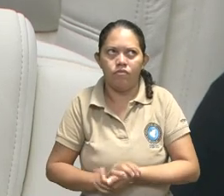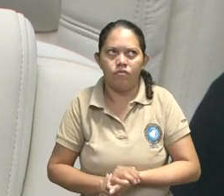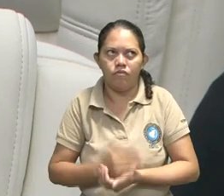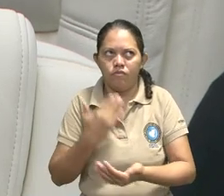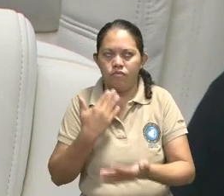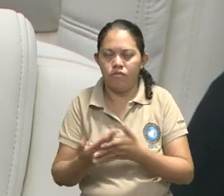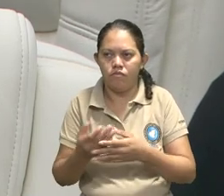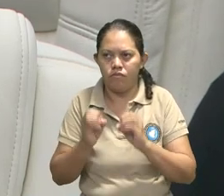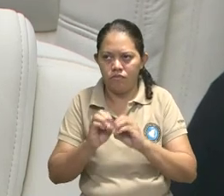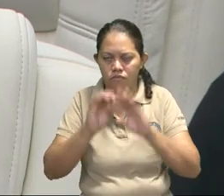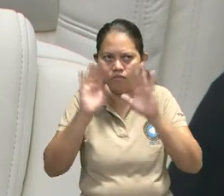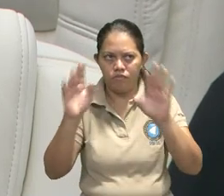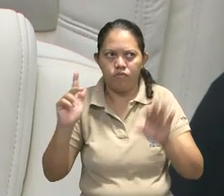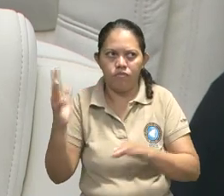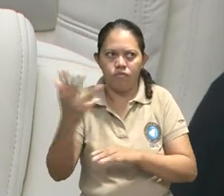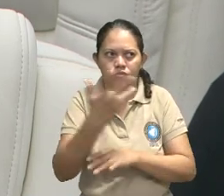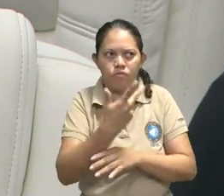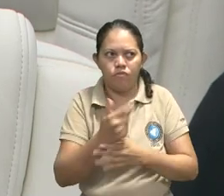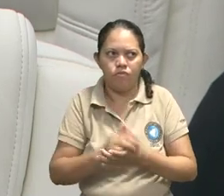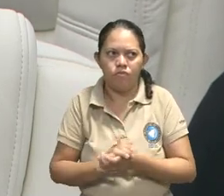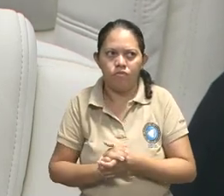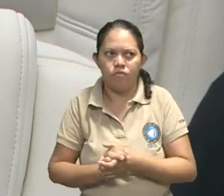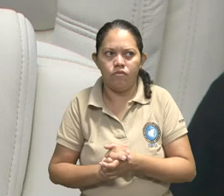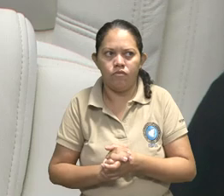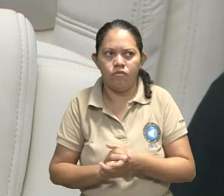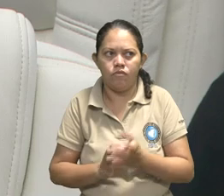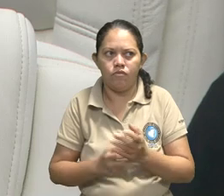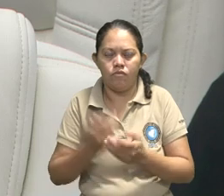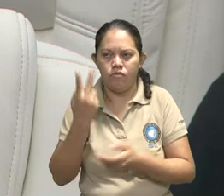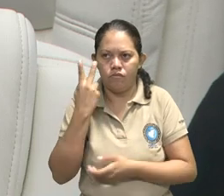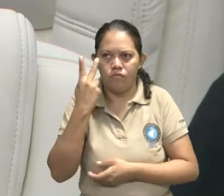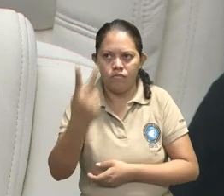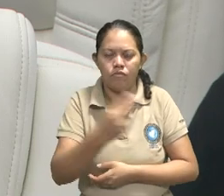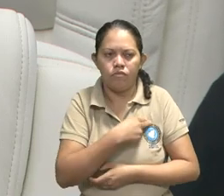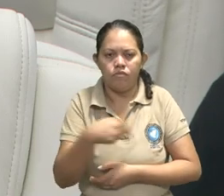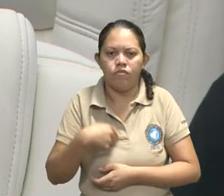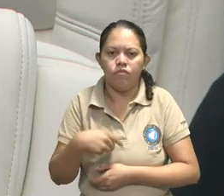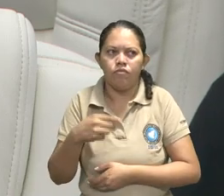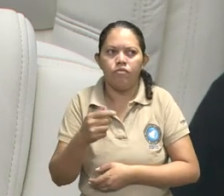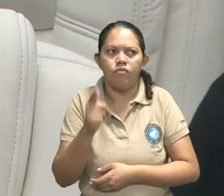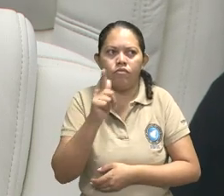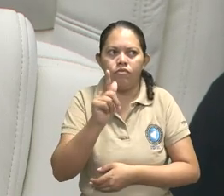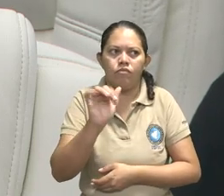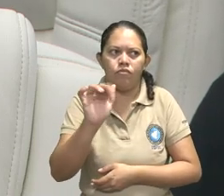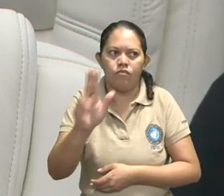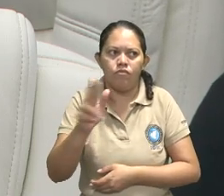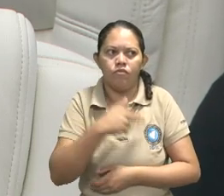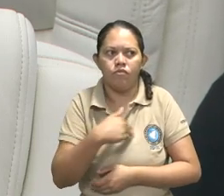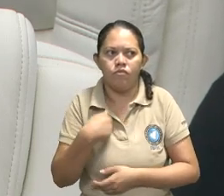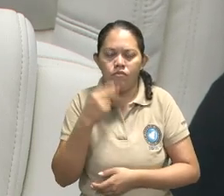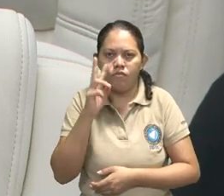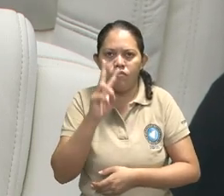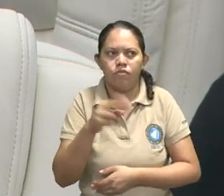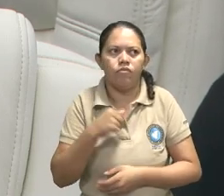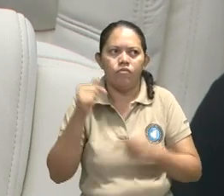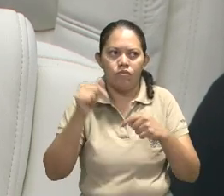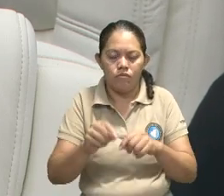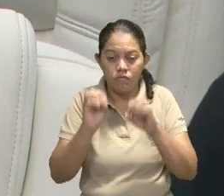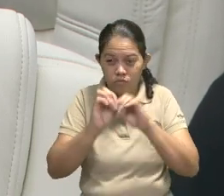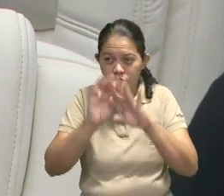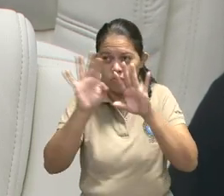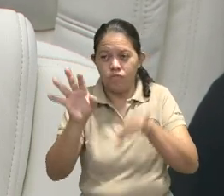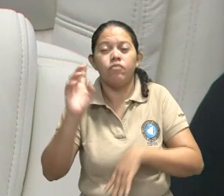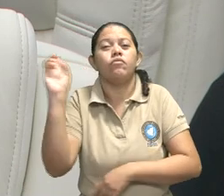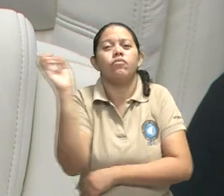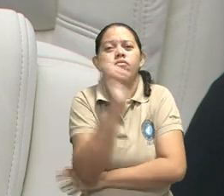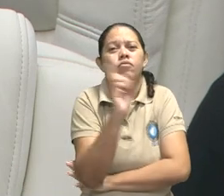Buenos días a los compañeros y compañeras que nos están sintonizando por el canal parlamentario en esta mañana,